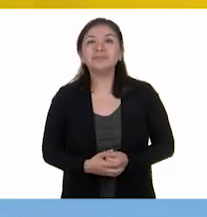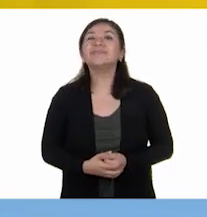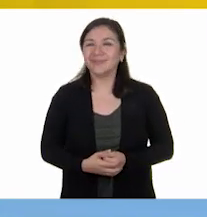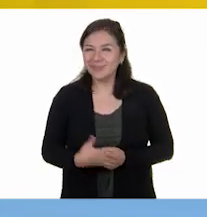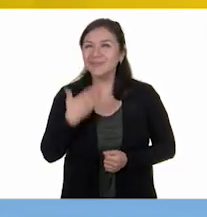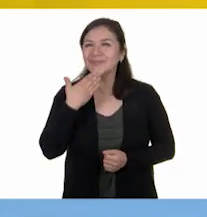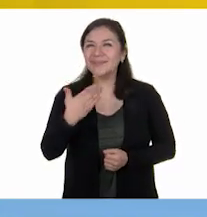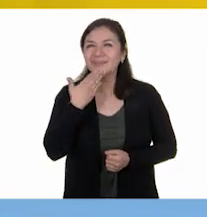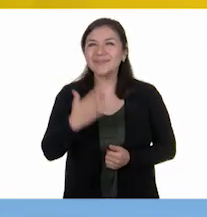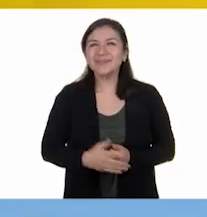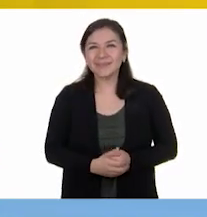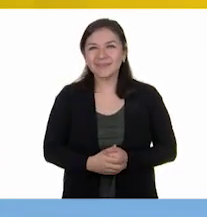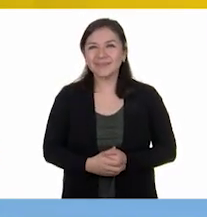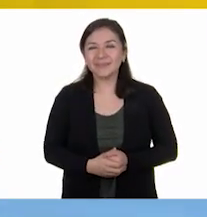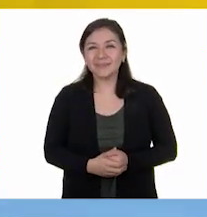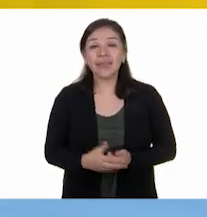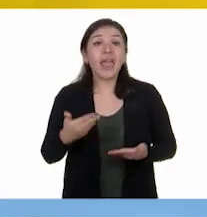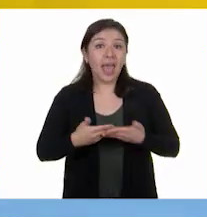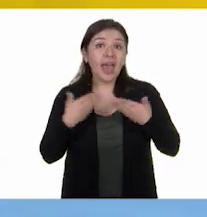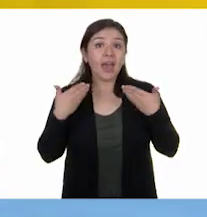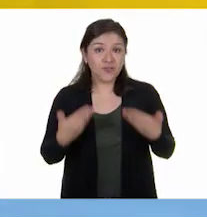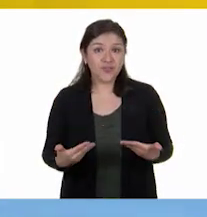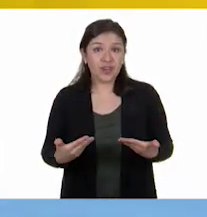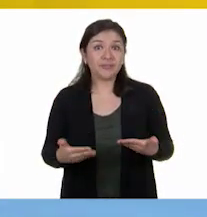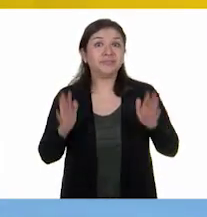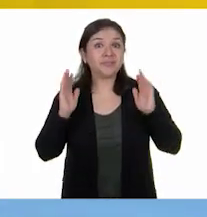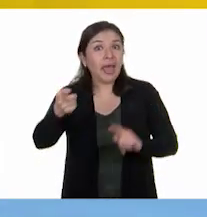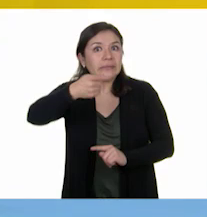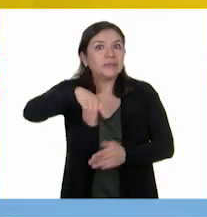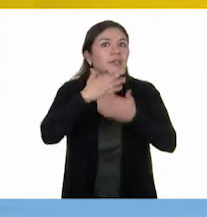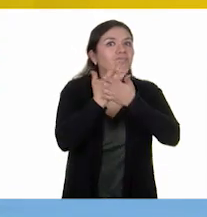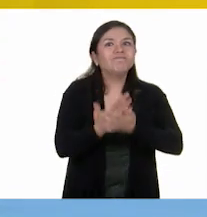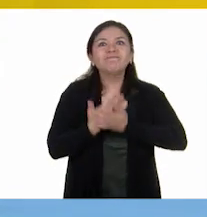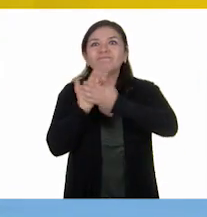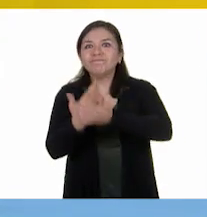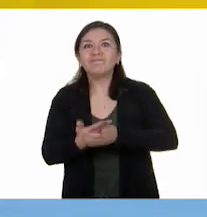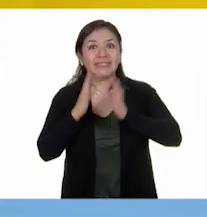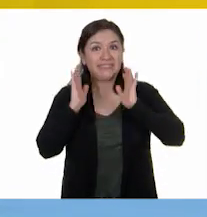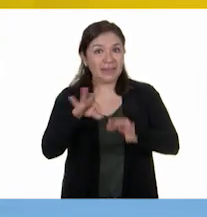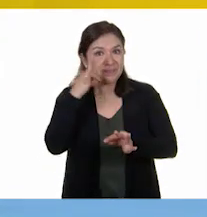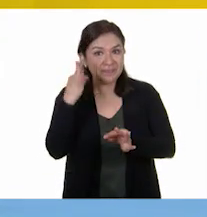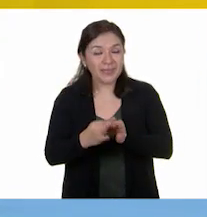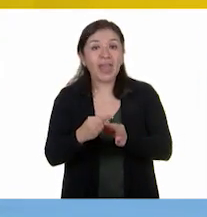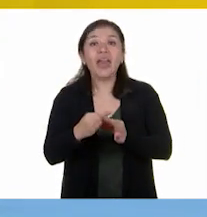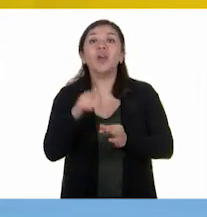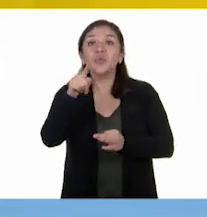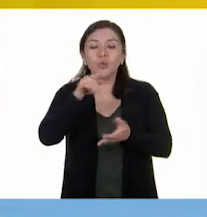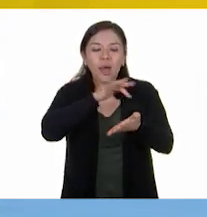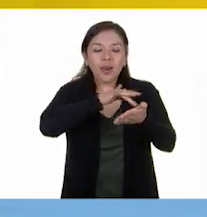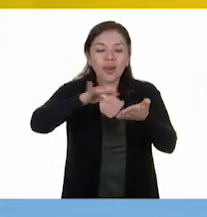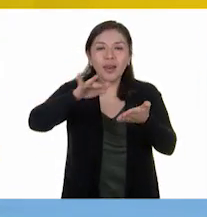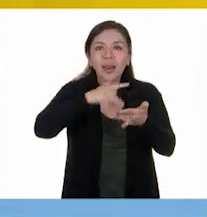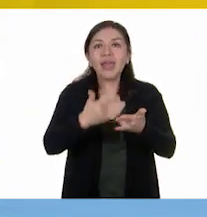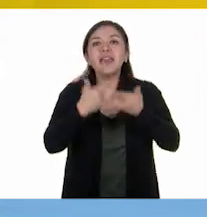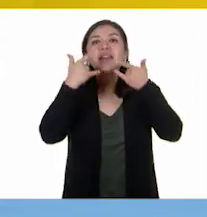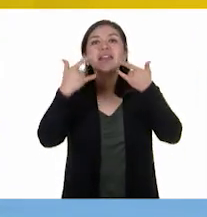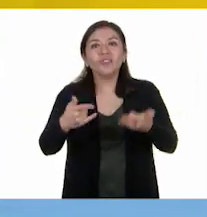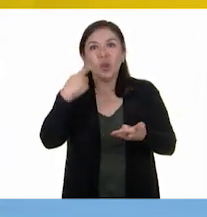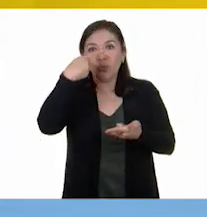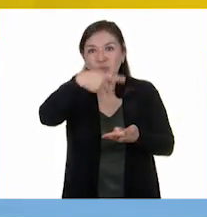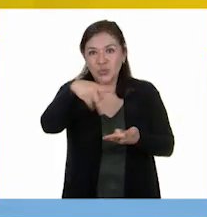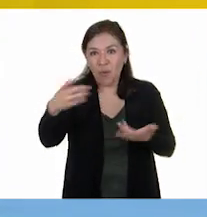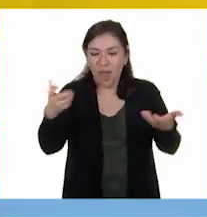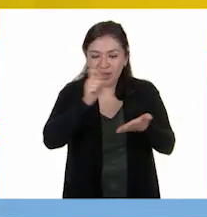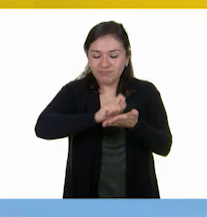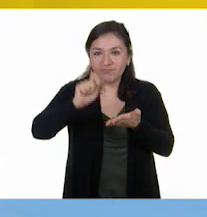Muy bien, María. Y bueno, pues llegó el momento esperado por todos. La lectura de tu relato histórico